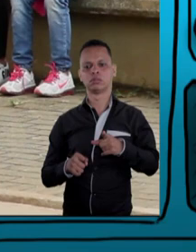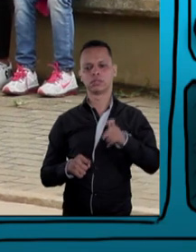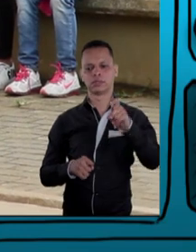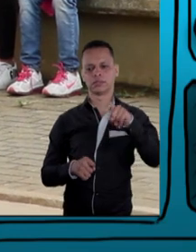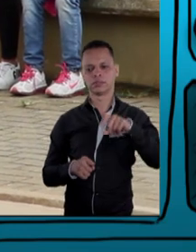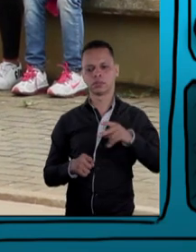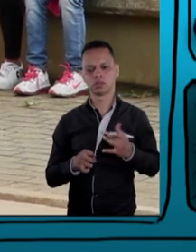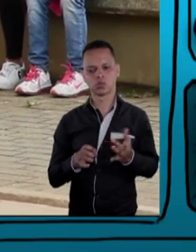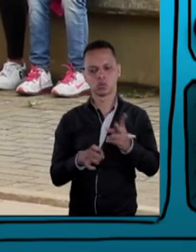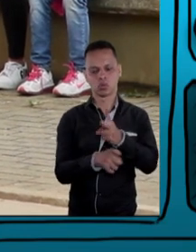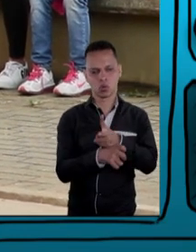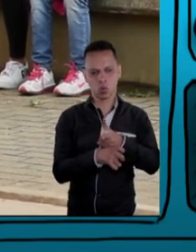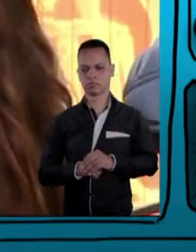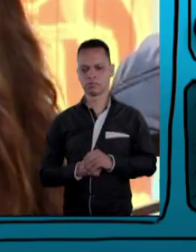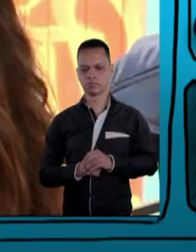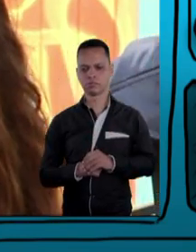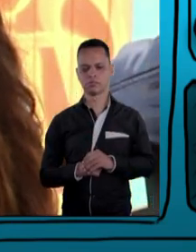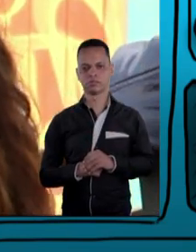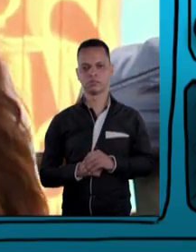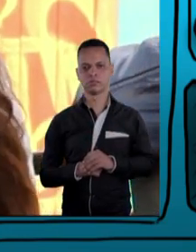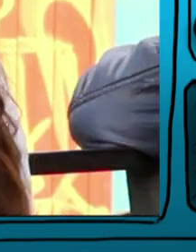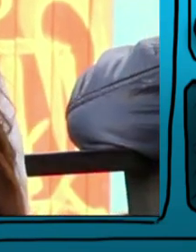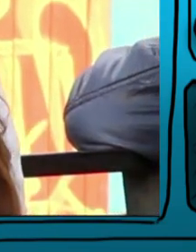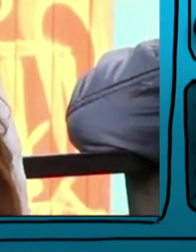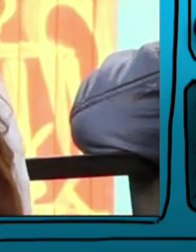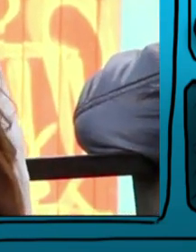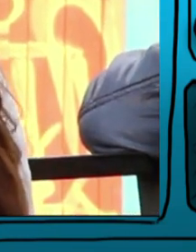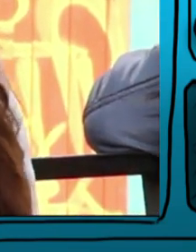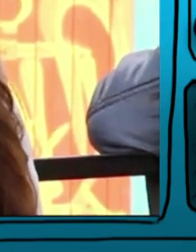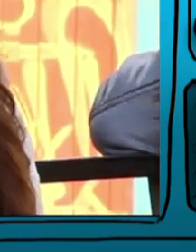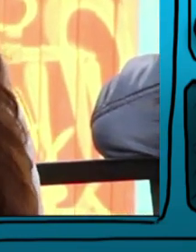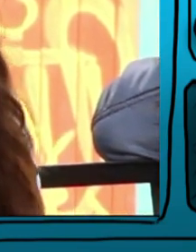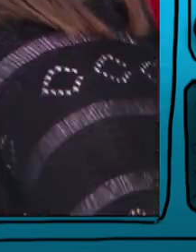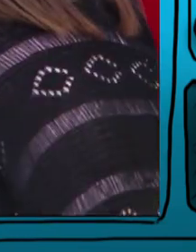Y eso lo que significa es darle el cuidado necesario a nuestros niños.